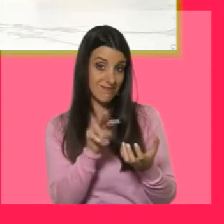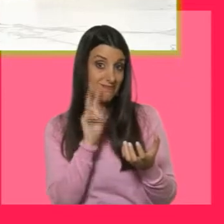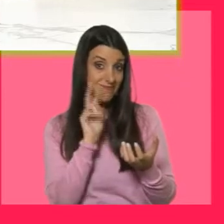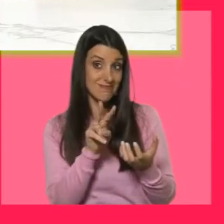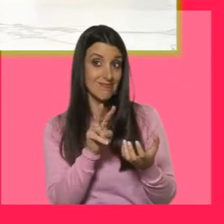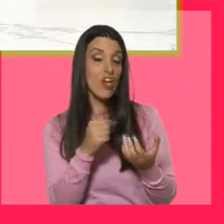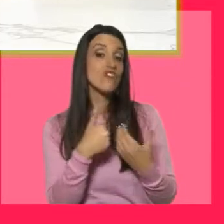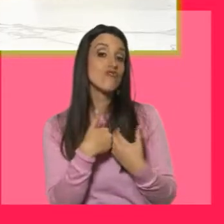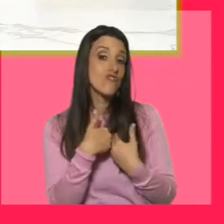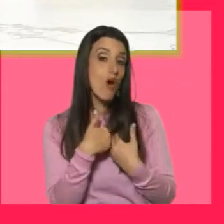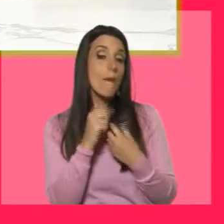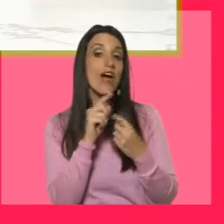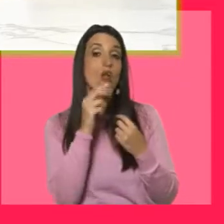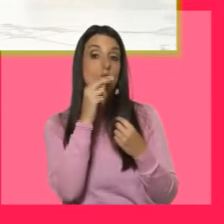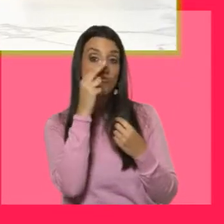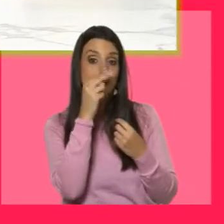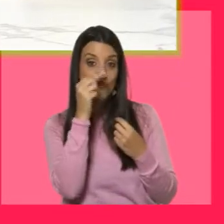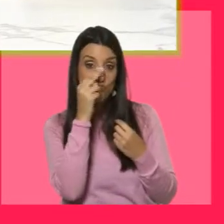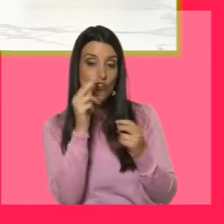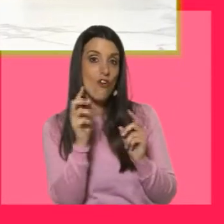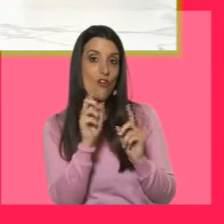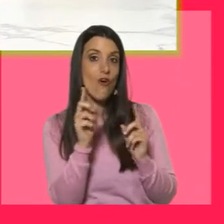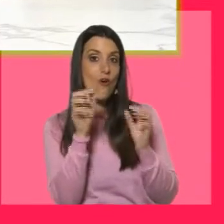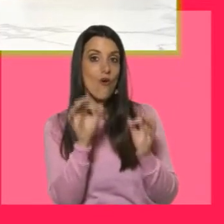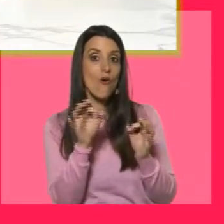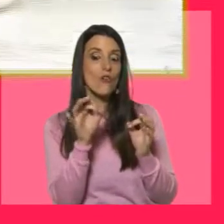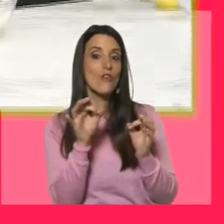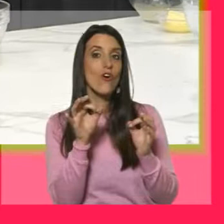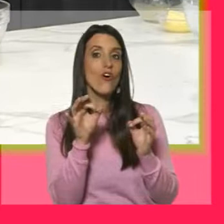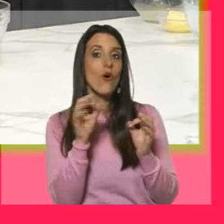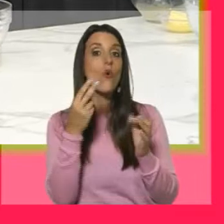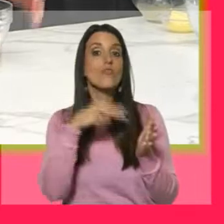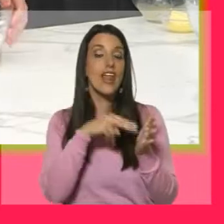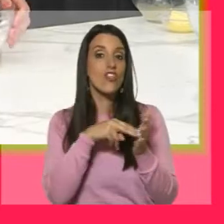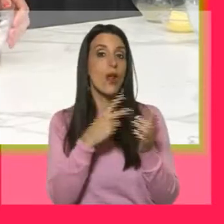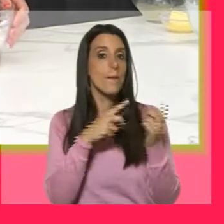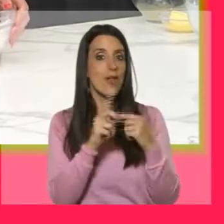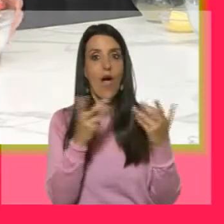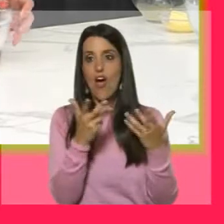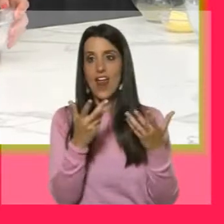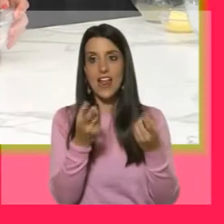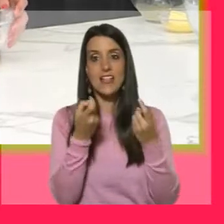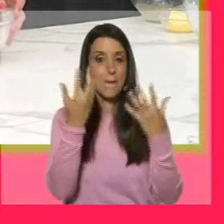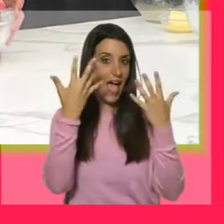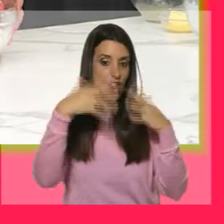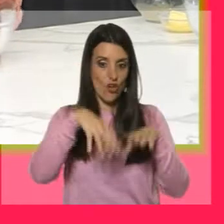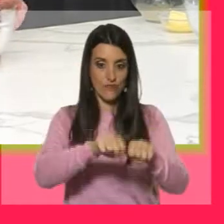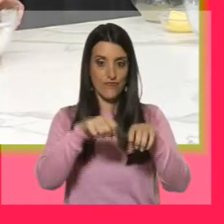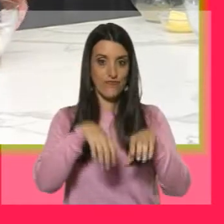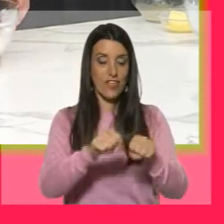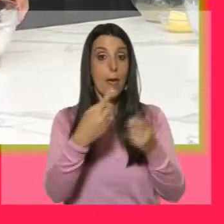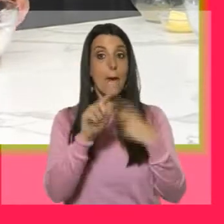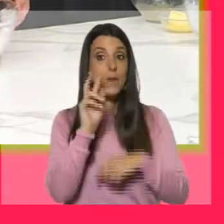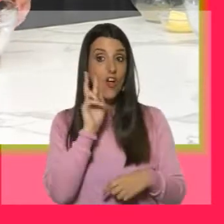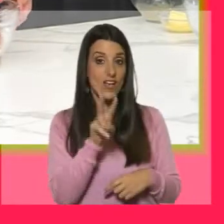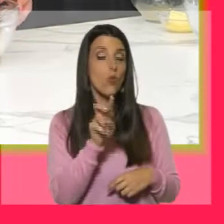Yo para no ensuciarme ahora, cuando inicié lo hice con un tenedor, pero ahora ya lo tenés que ir dejando. Pero ves que es un